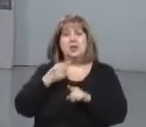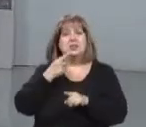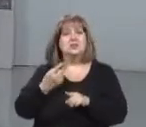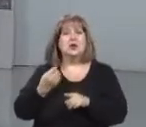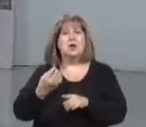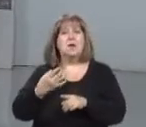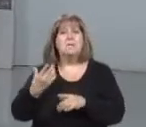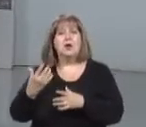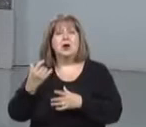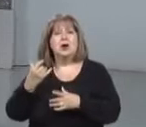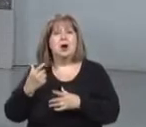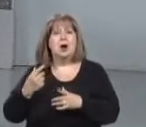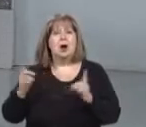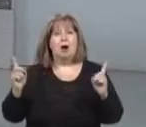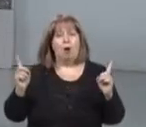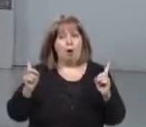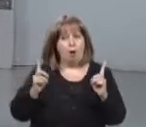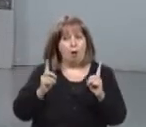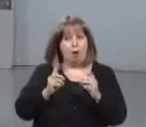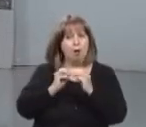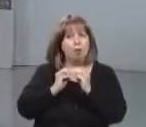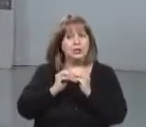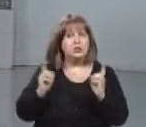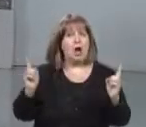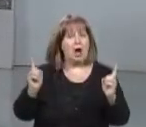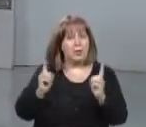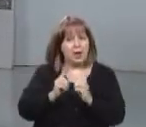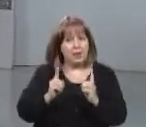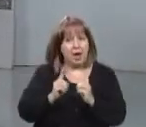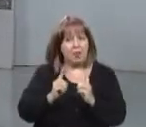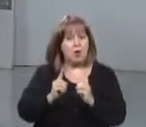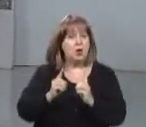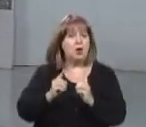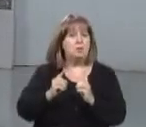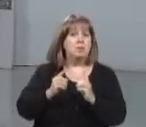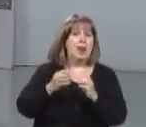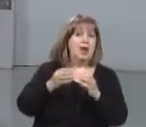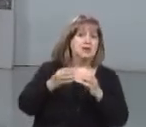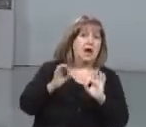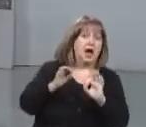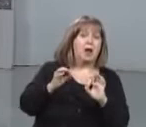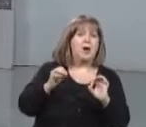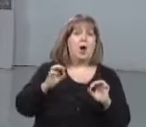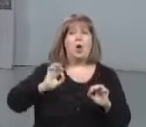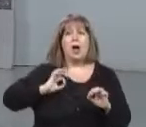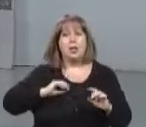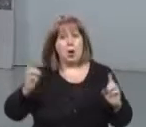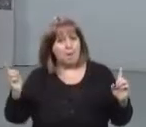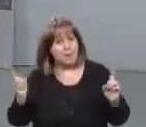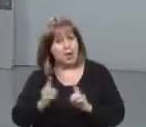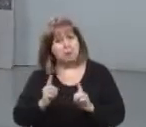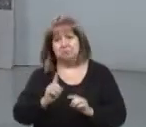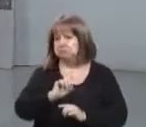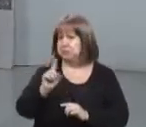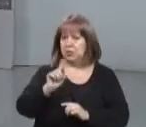dar ciertos beneficios por no llegar a la instancia mayor, sino arreglar antes, en este caso no, por la gravedad que caracteriza.